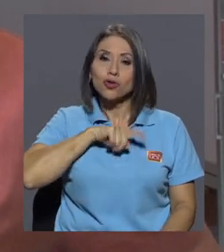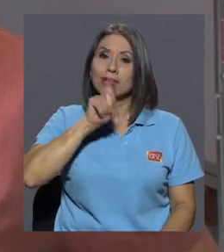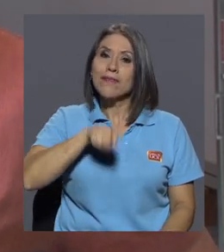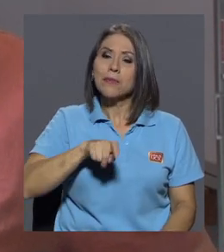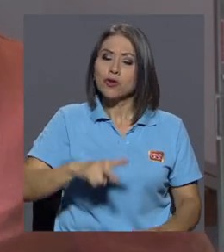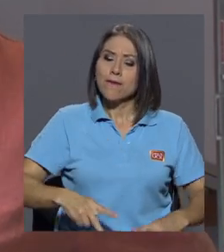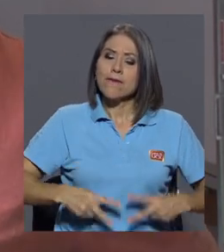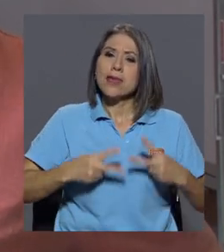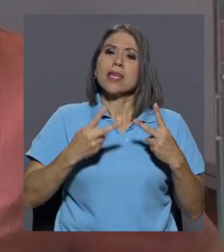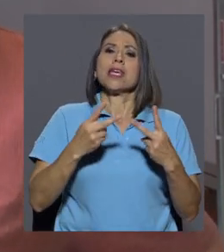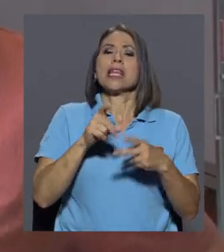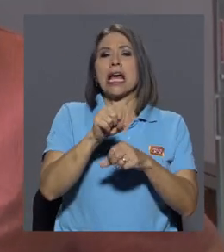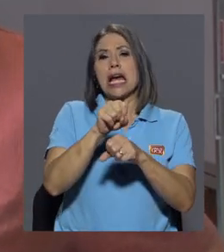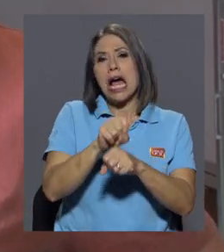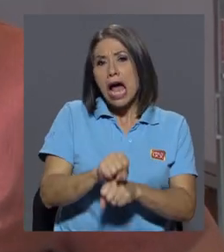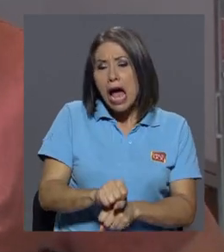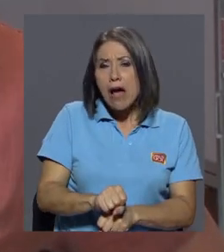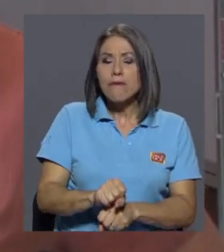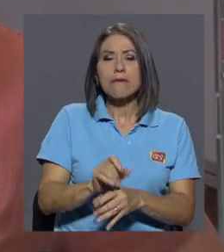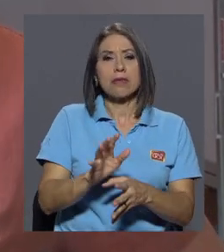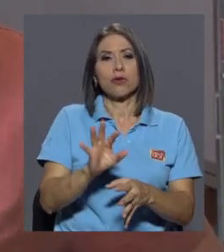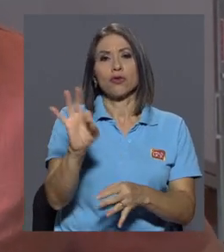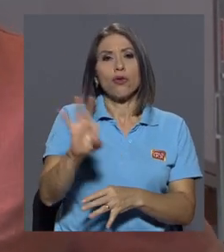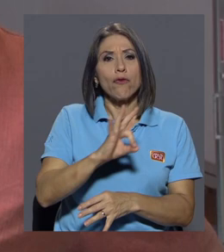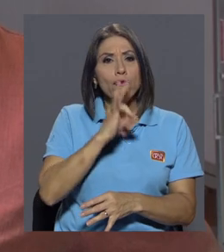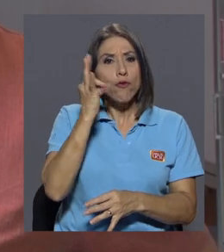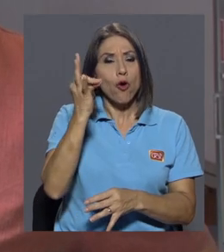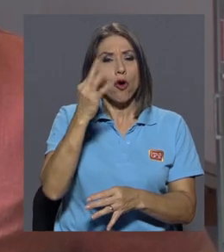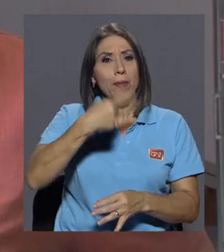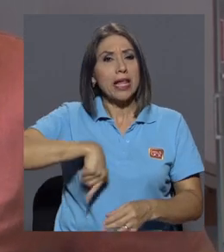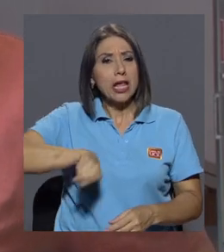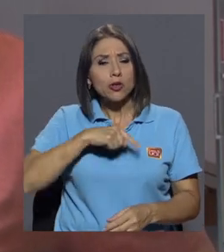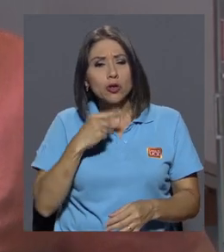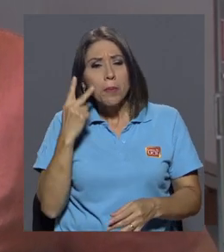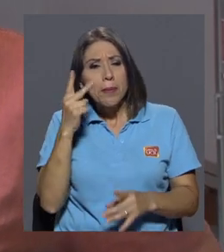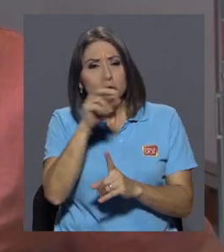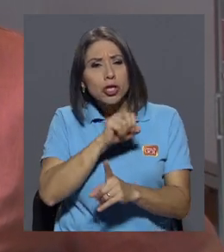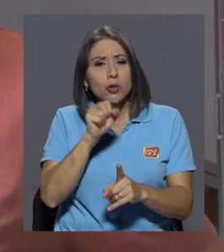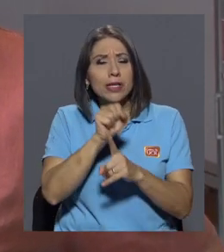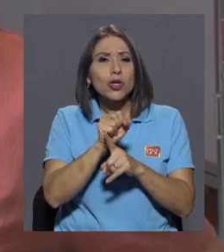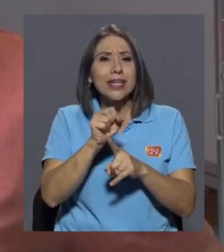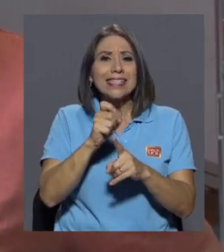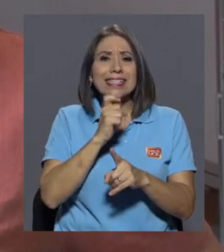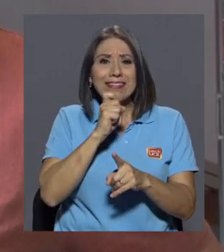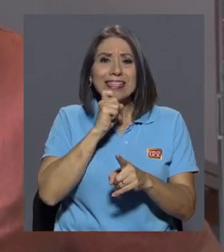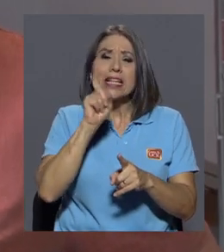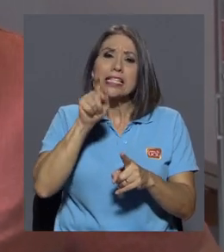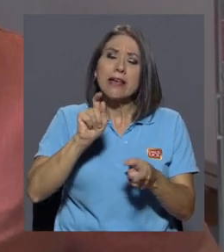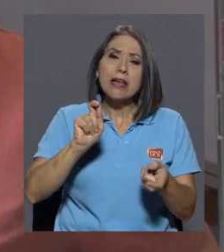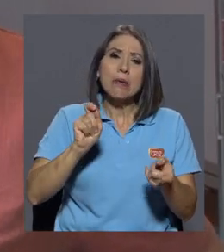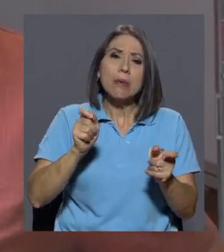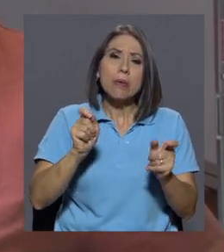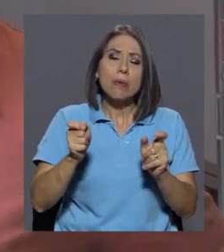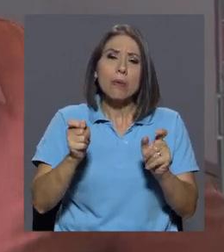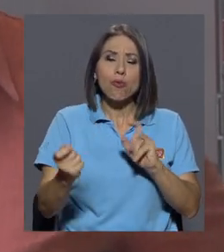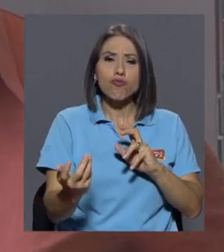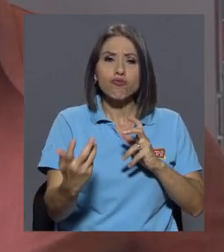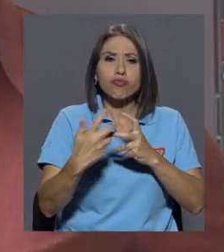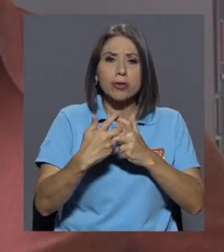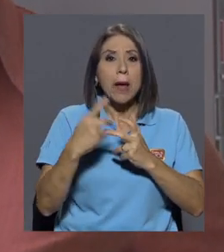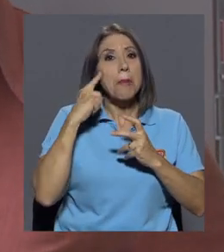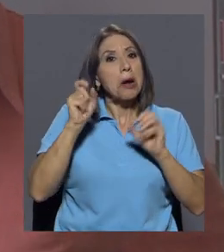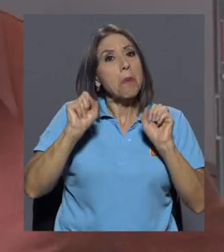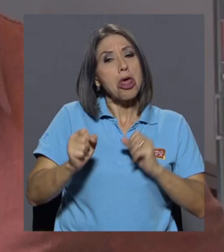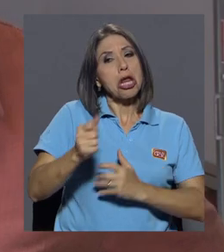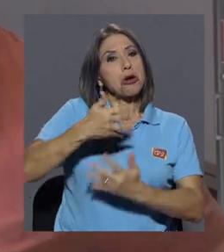nuestra vida, nuestros hábitos, la manera en que significamos las situaciones difíciles para poder convivir con el estrés, entendiendo que puede